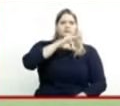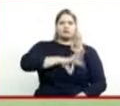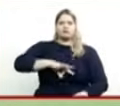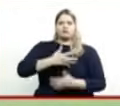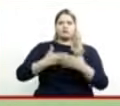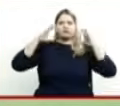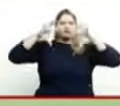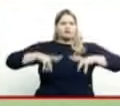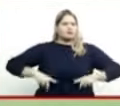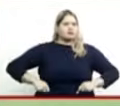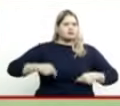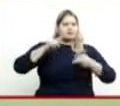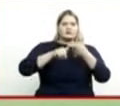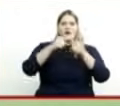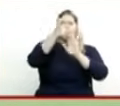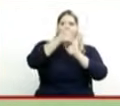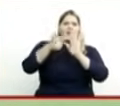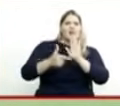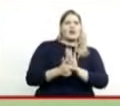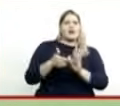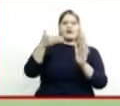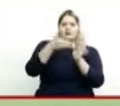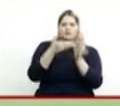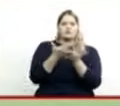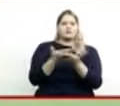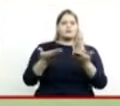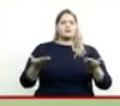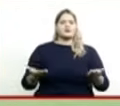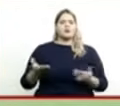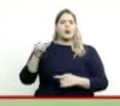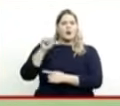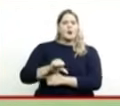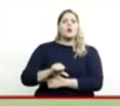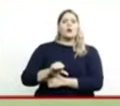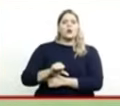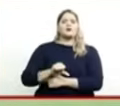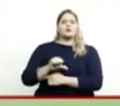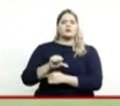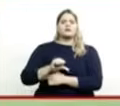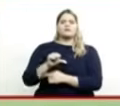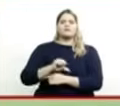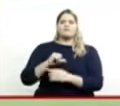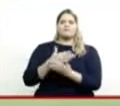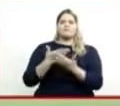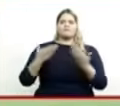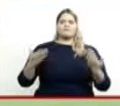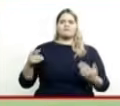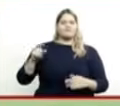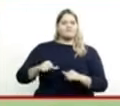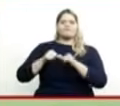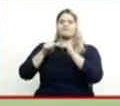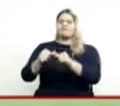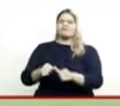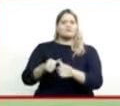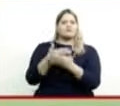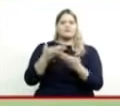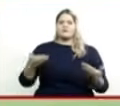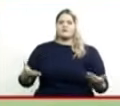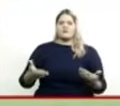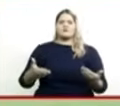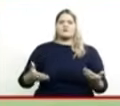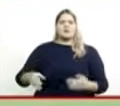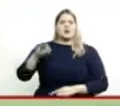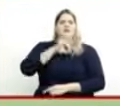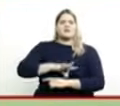de leyes y decretos del Congreso Nacional, hoy me adversan para sostener sus privilegios y